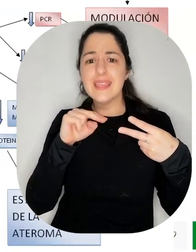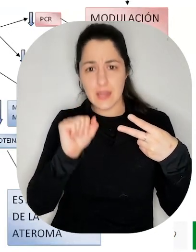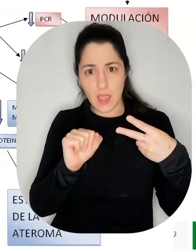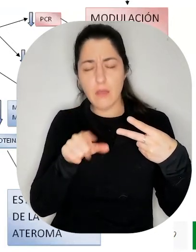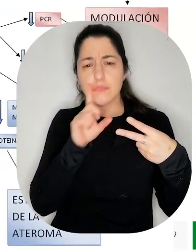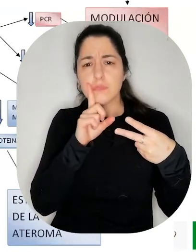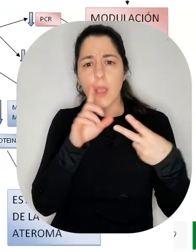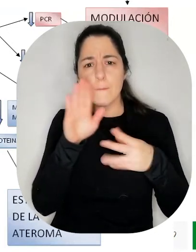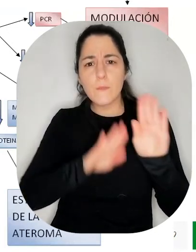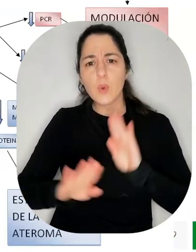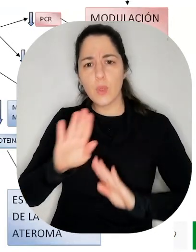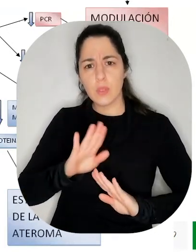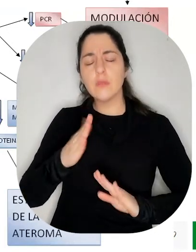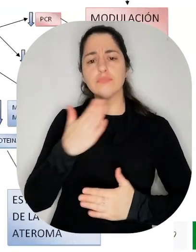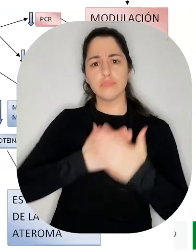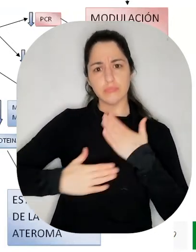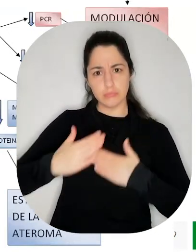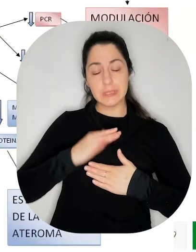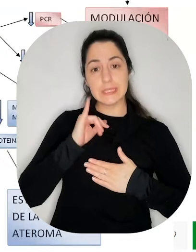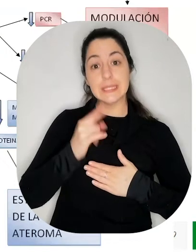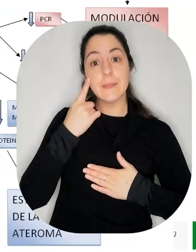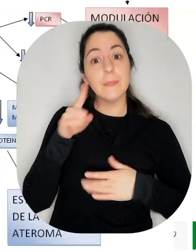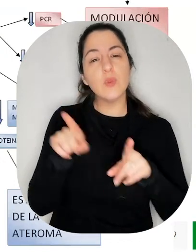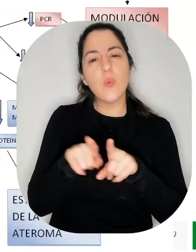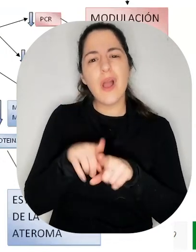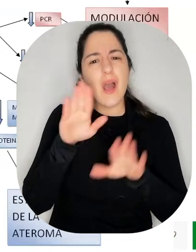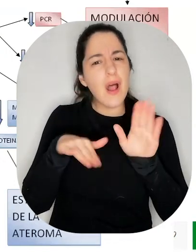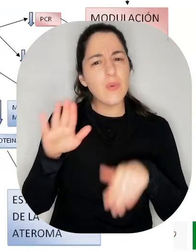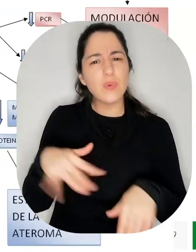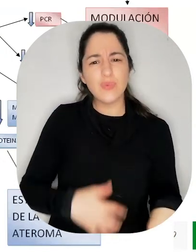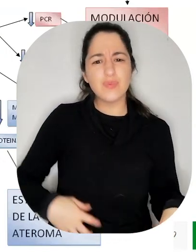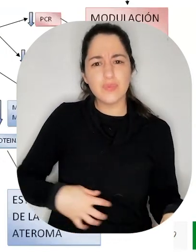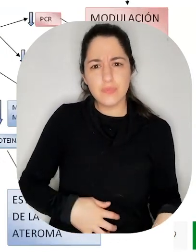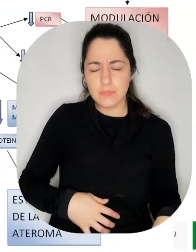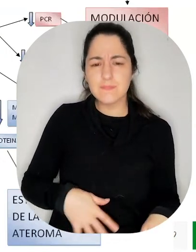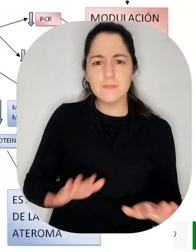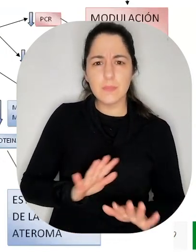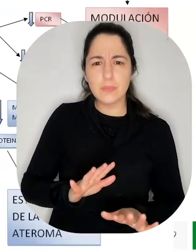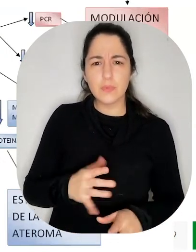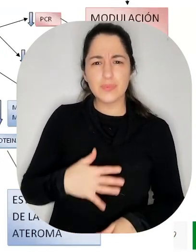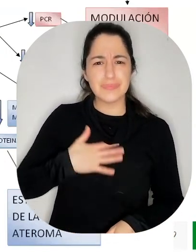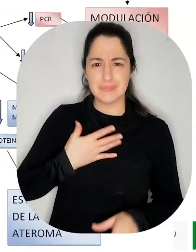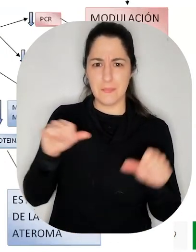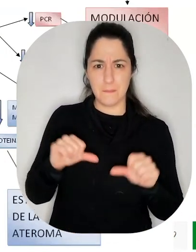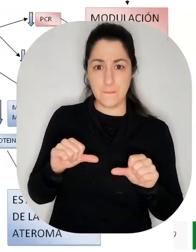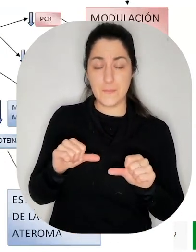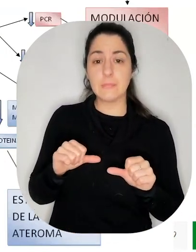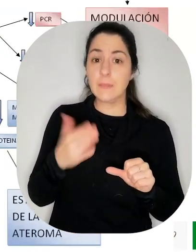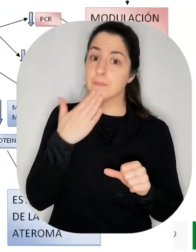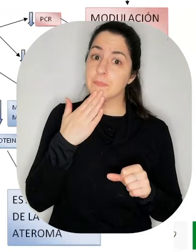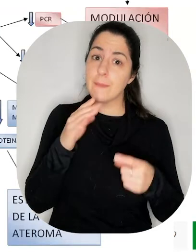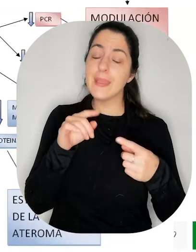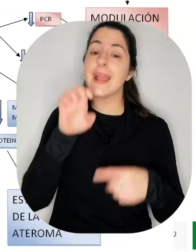lectinas, que si bien pueden tener un efecto protector antioxidante, también a veces generan un grado de intolerancia digestiva.